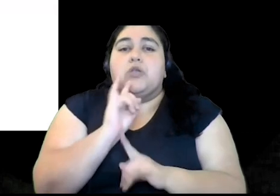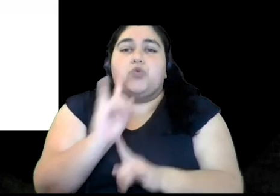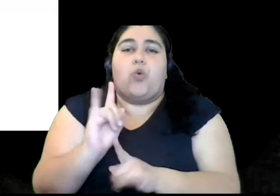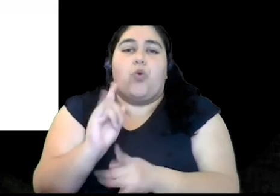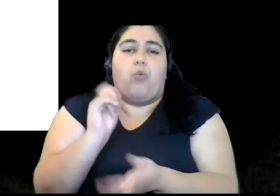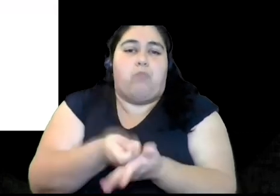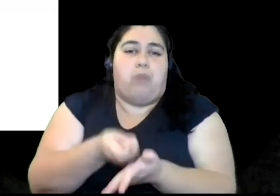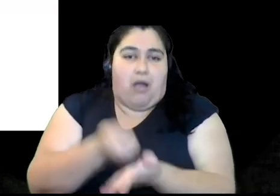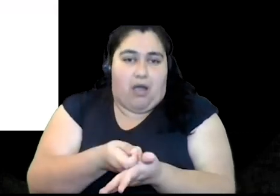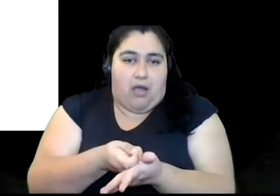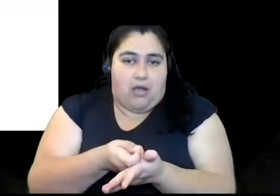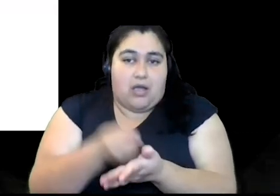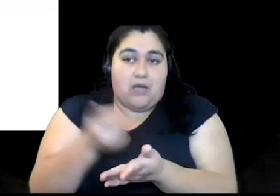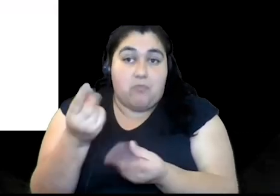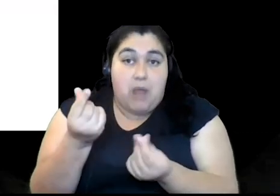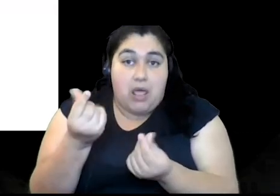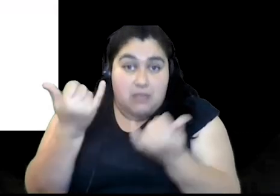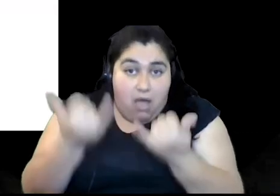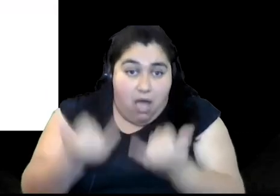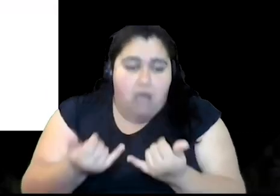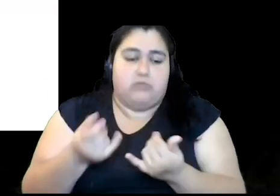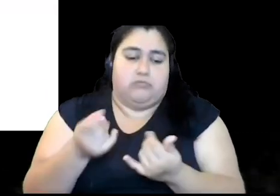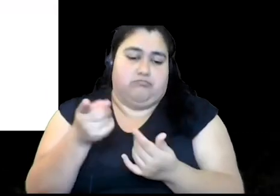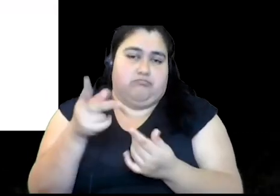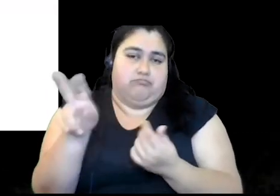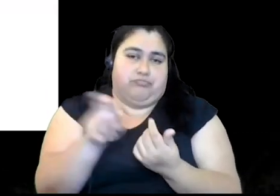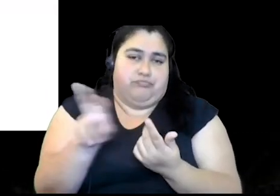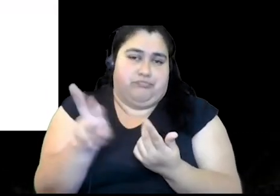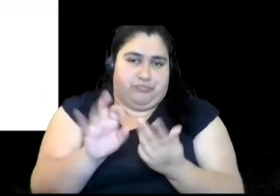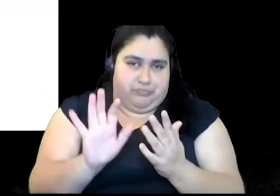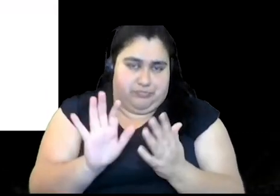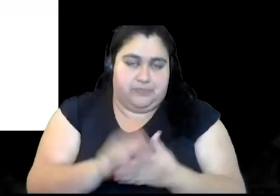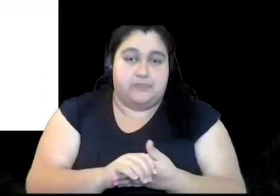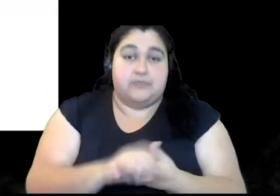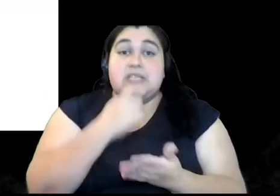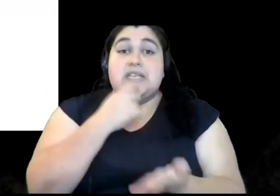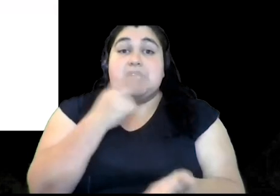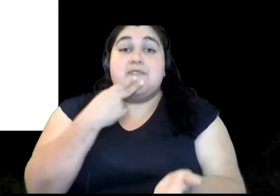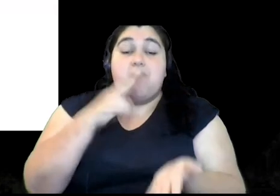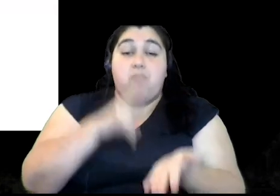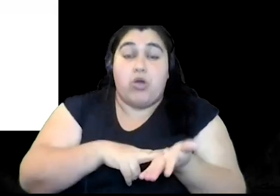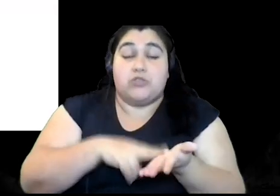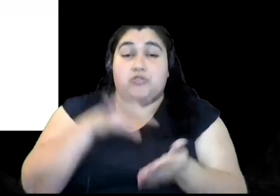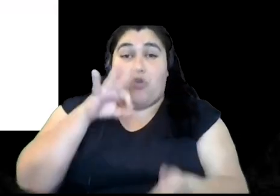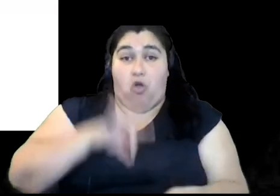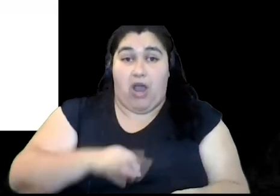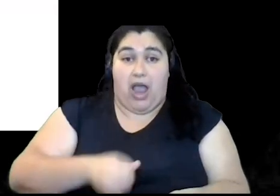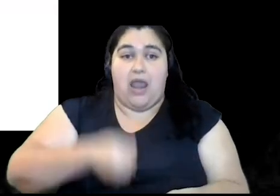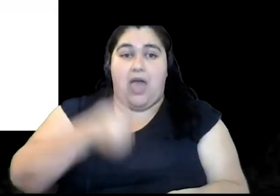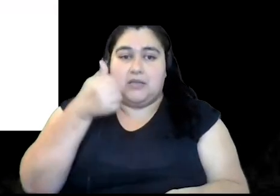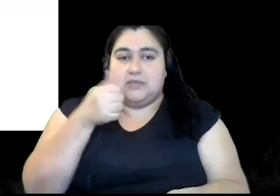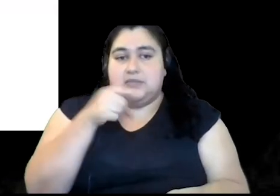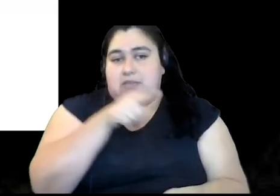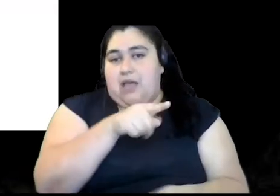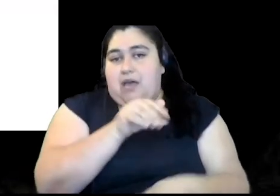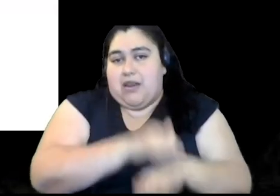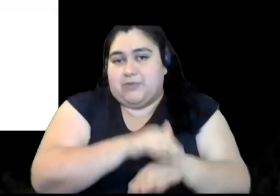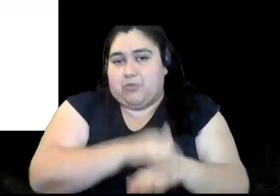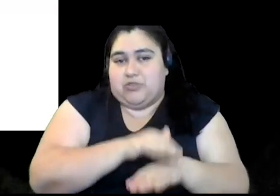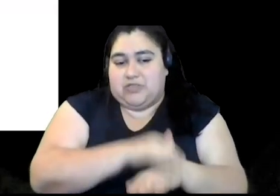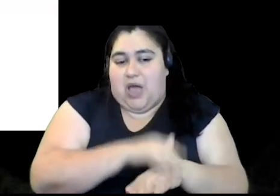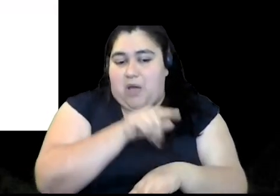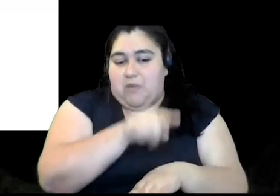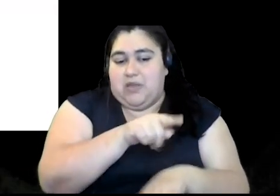es quien tenga la disponibilidad económica. Quien tendría que pagar el impuesto a las ganancias es la cónyuge supérstite